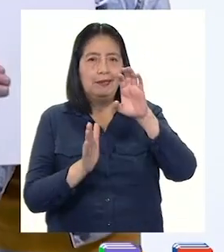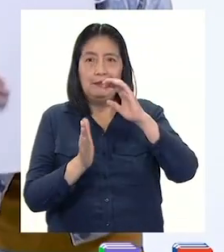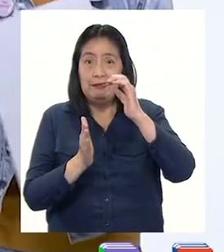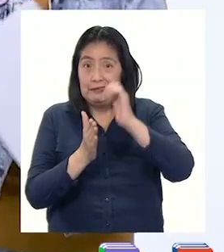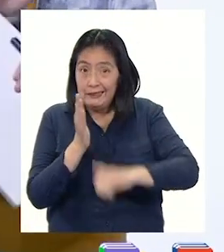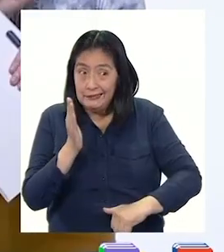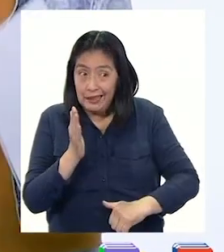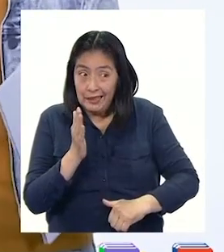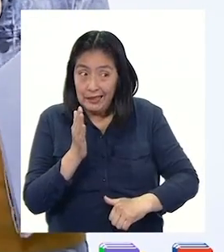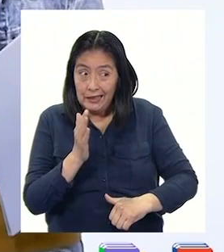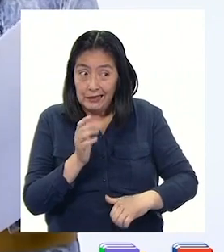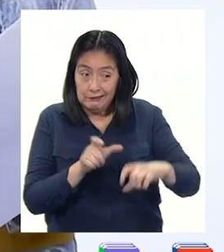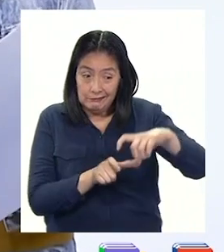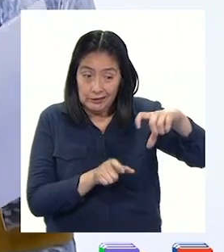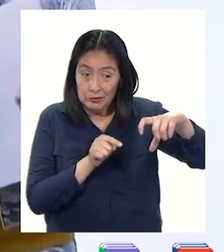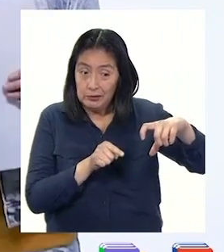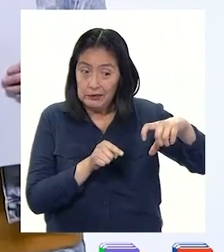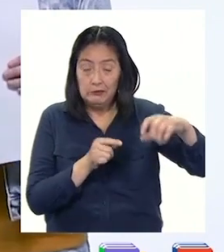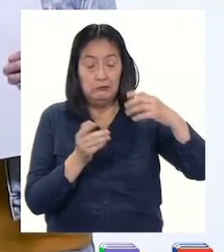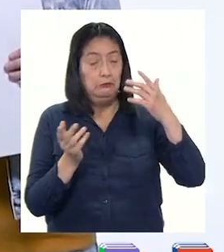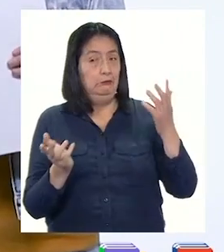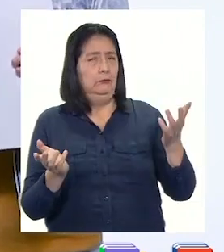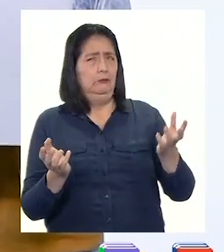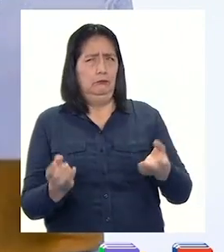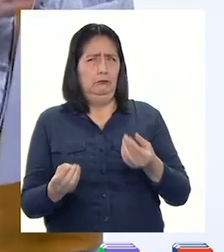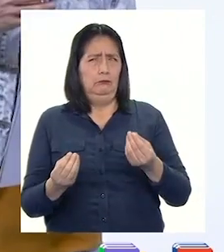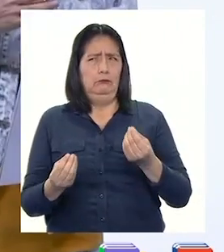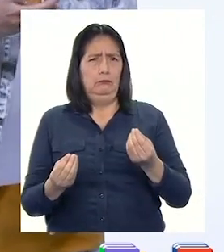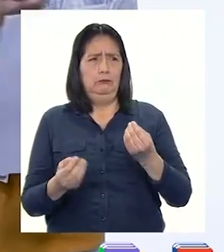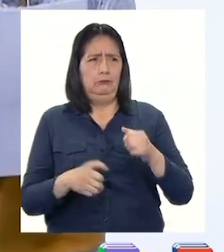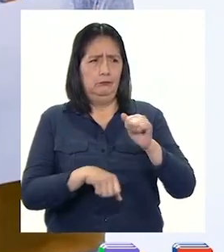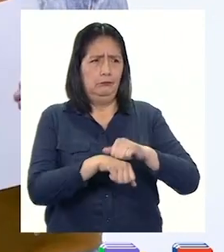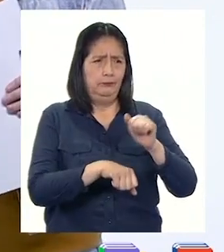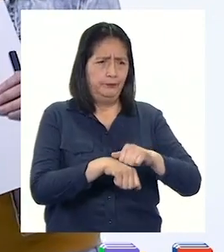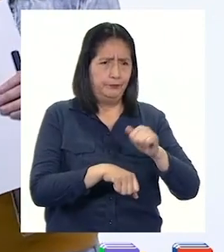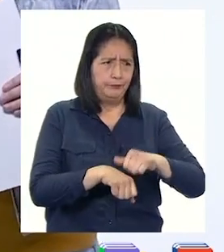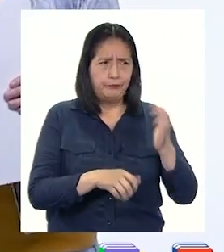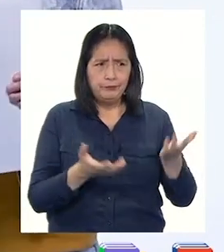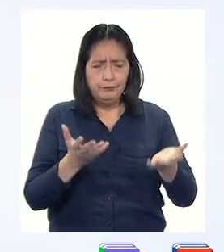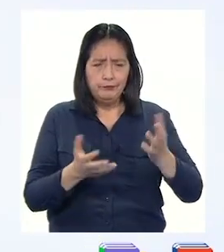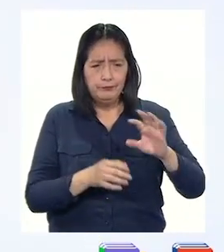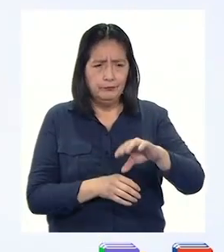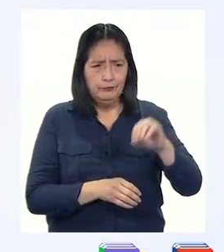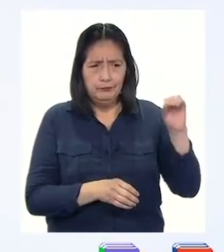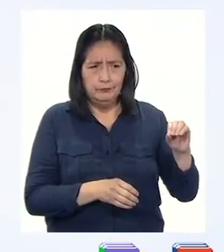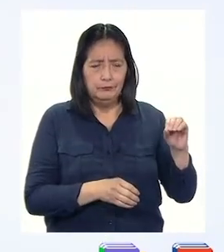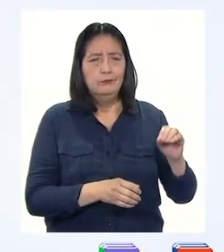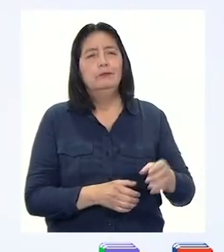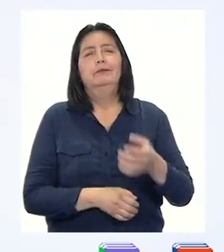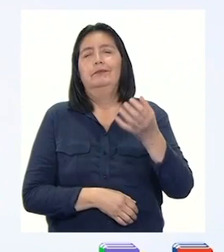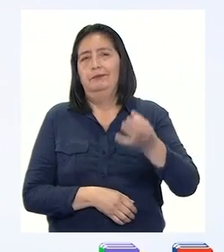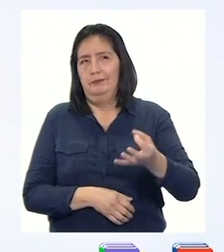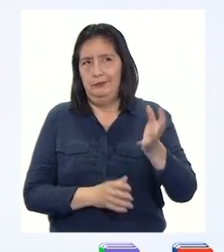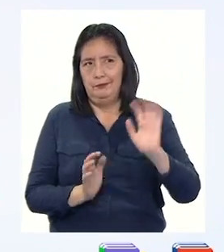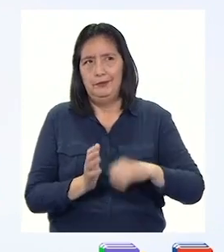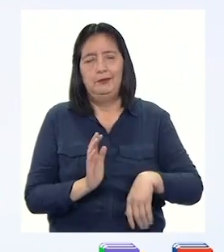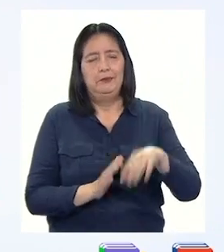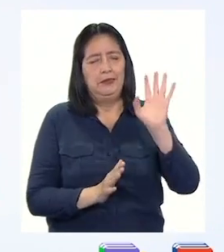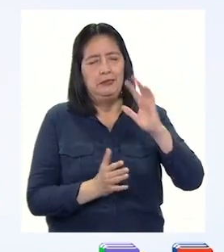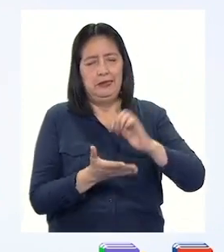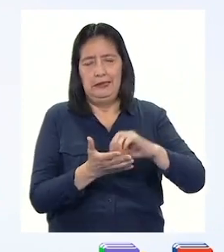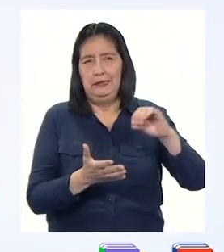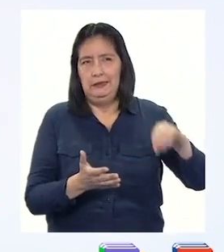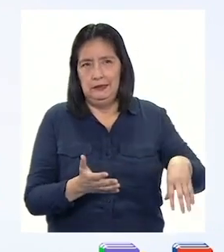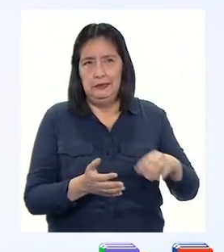la yupana! No, eso sí no me lo imagino. Supongo que se pondrán unas piedritas y se quitará una parte. En realidad, más que